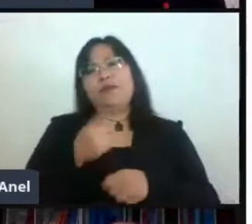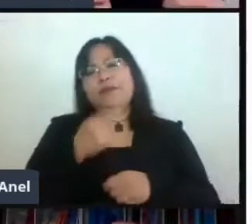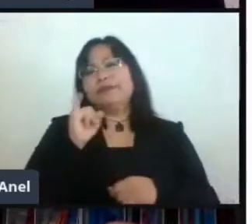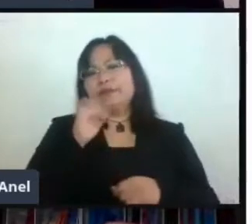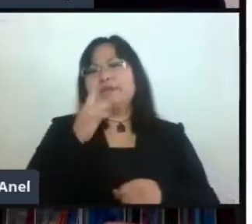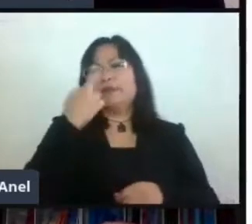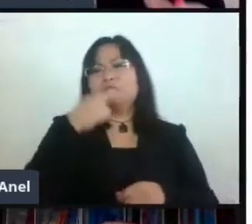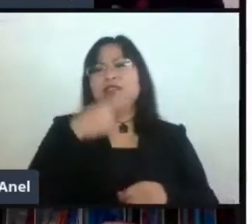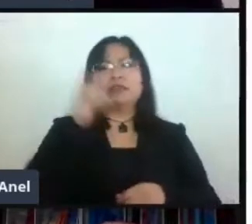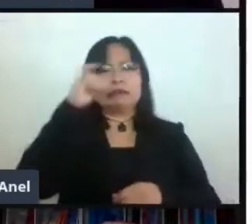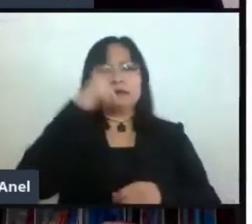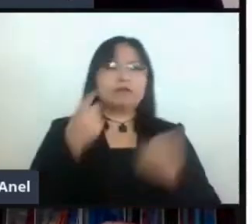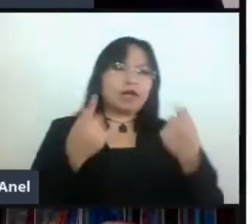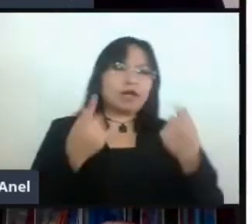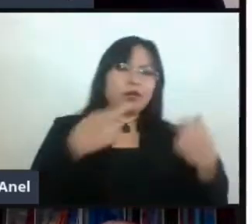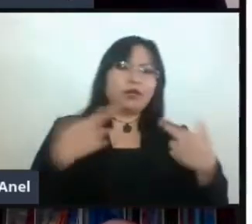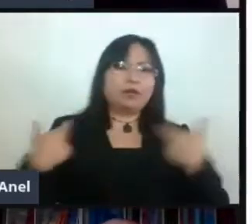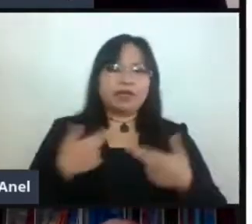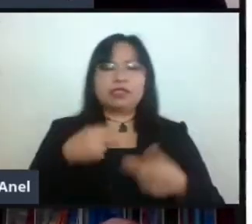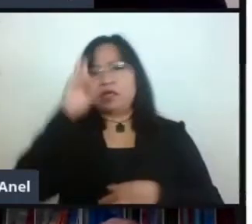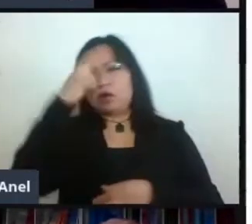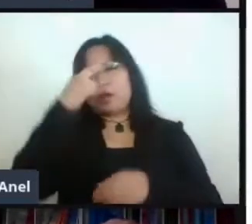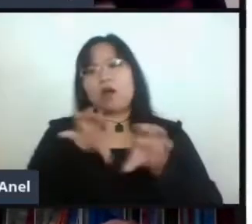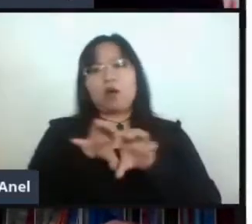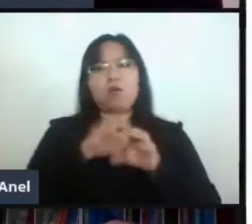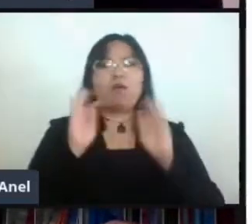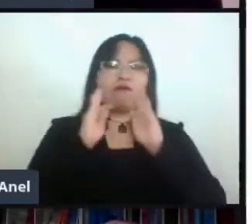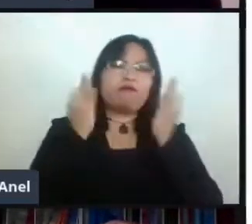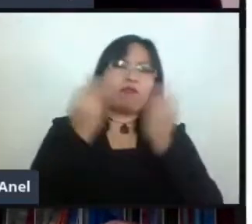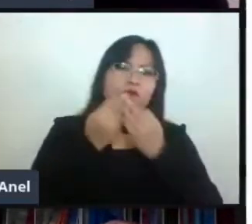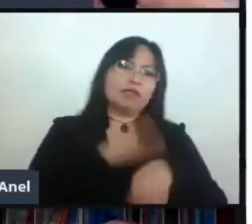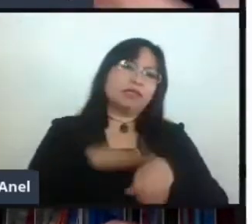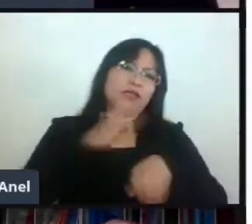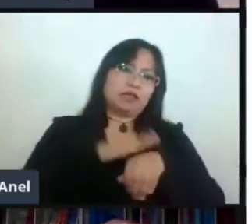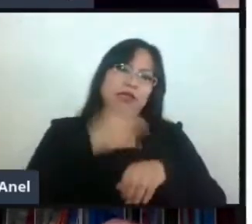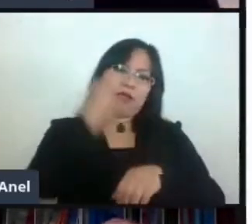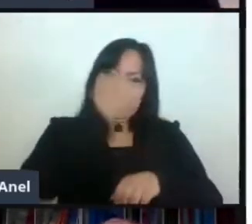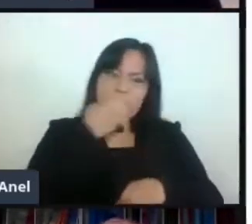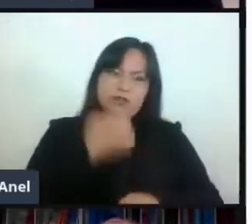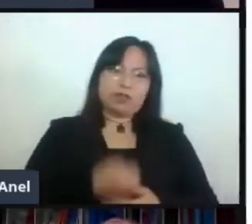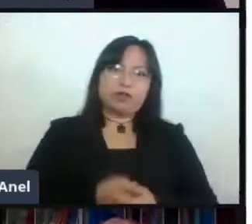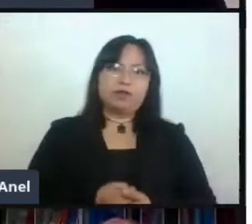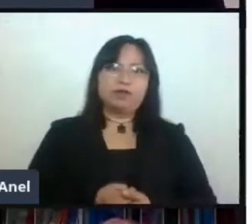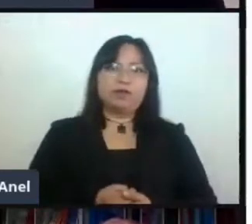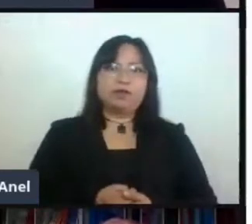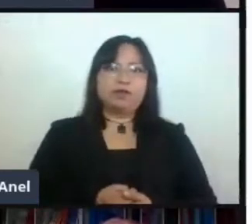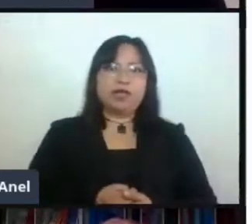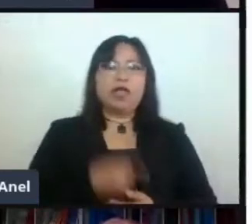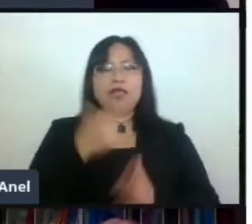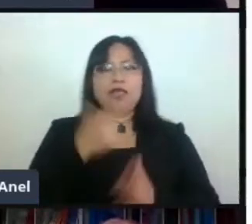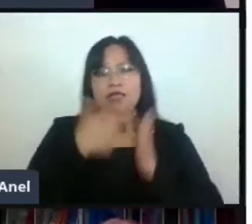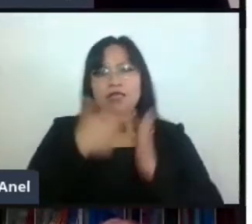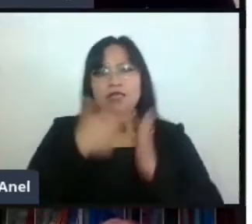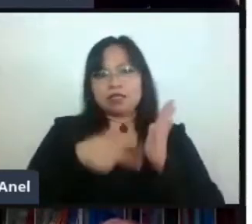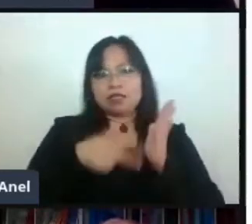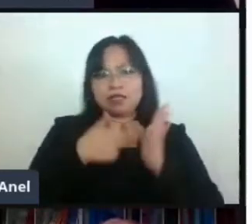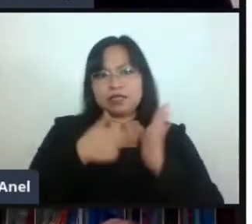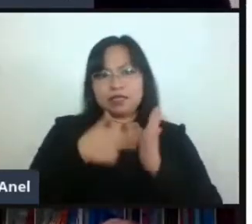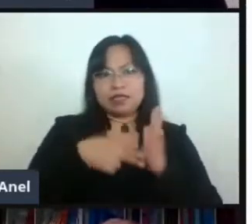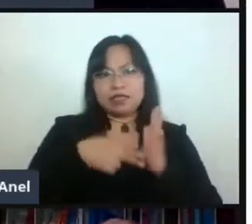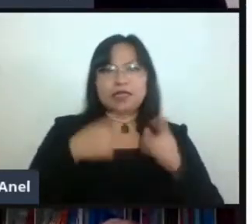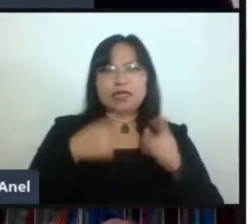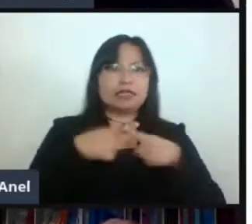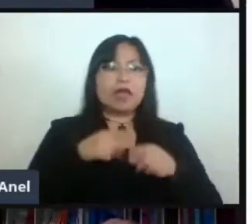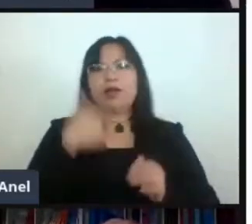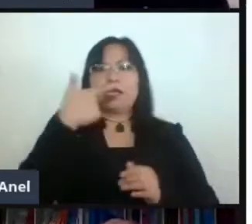Pero yo creo que sí, ahorita la parte práctica vamos a poner en juego todo esto, ¿no? Que usando las herramientas de G Suite para educación, pues